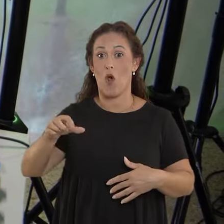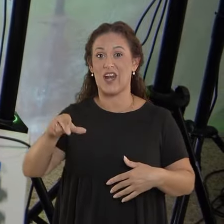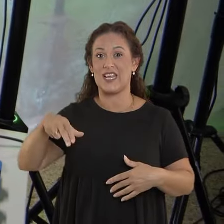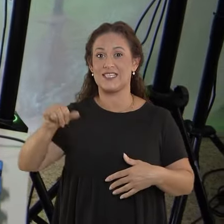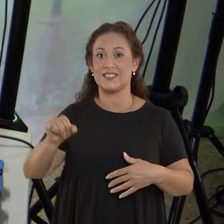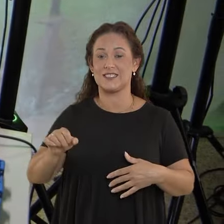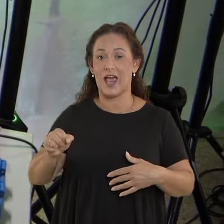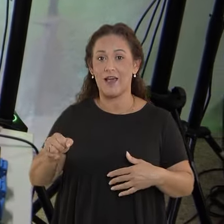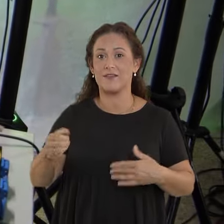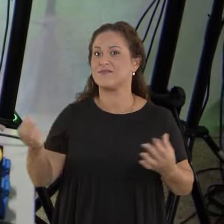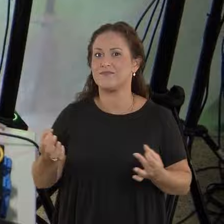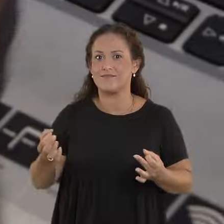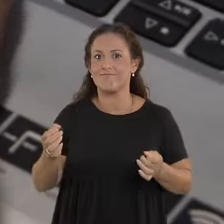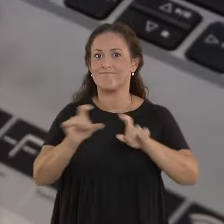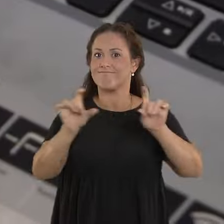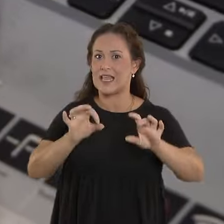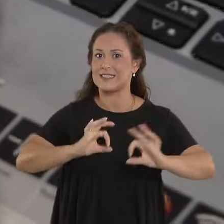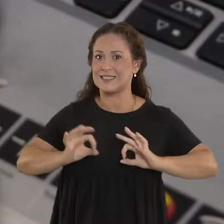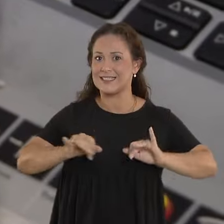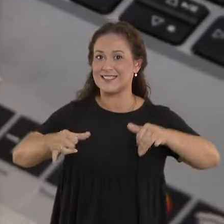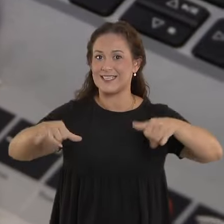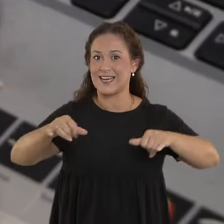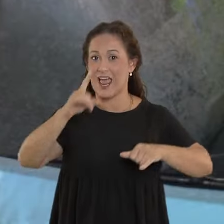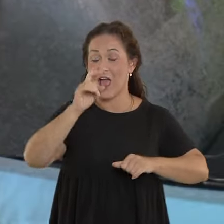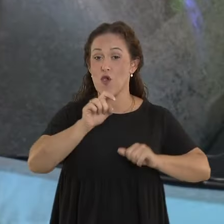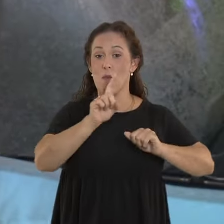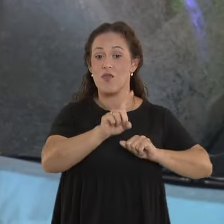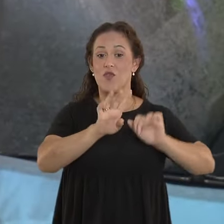Una compañía de teatro de títeres que nació en